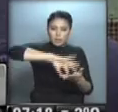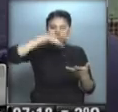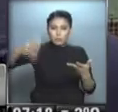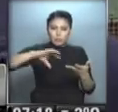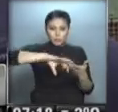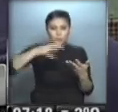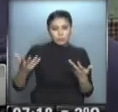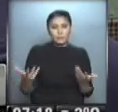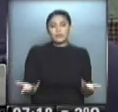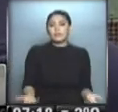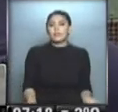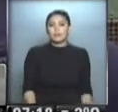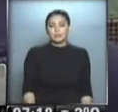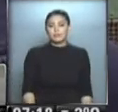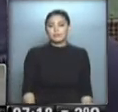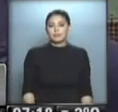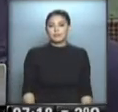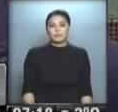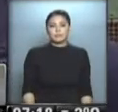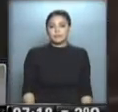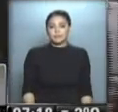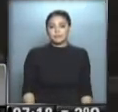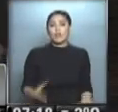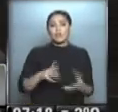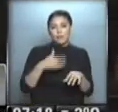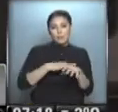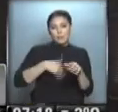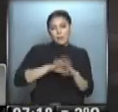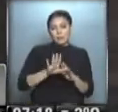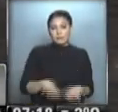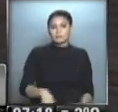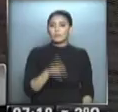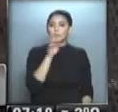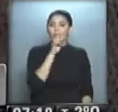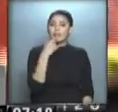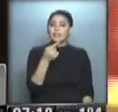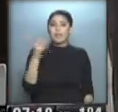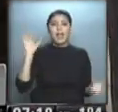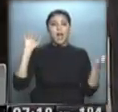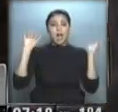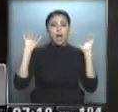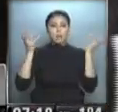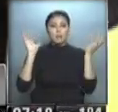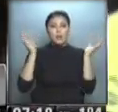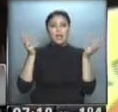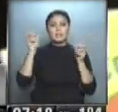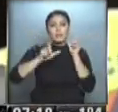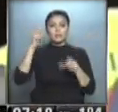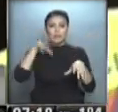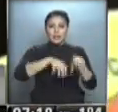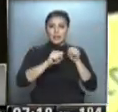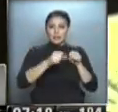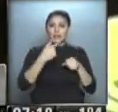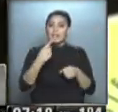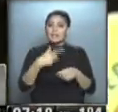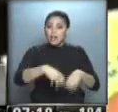pero básicamente es de modo manual. El movimiento de ambulancias y rescatistas indicaban el hallazgo